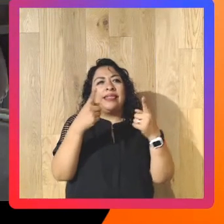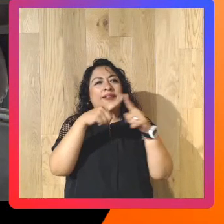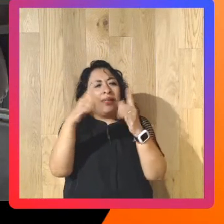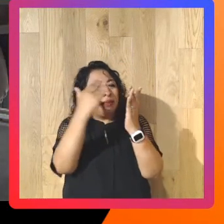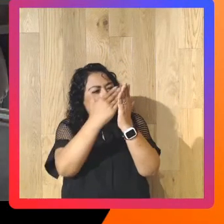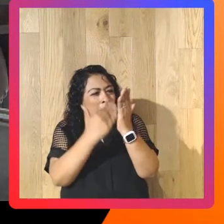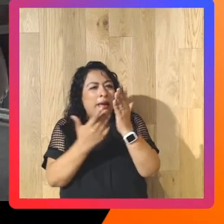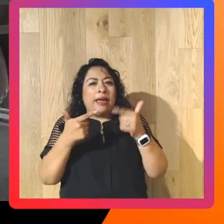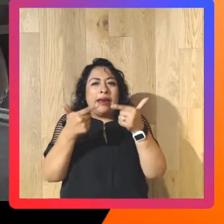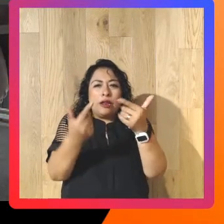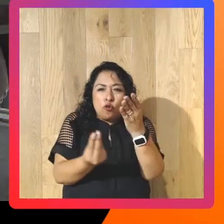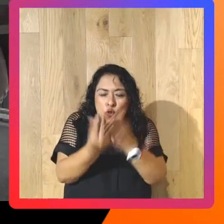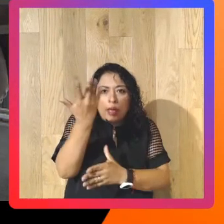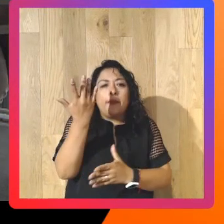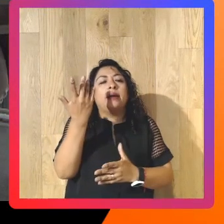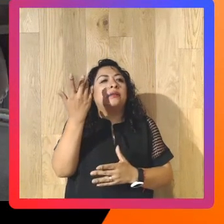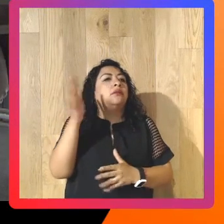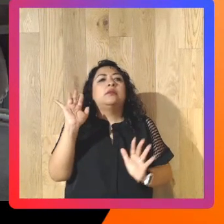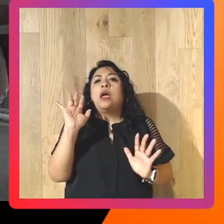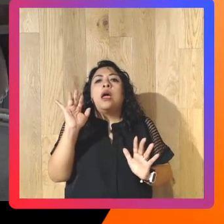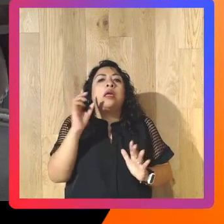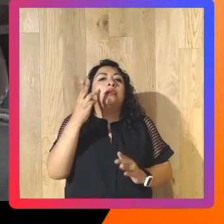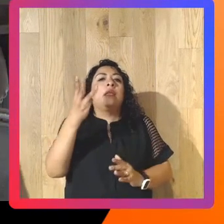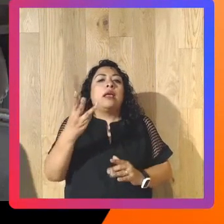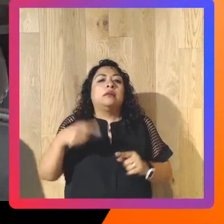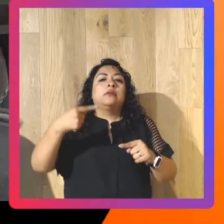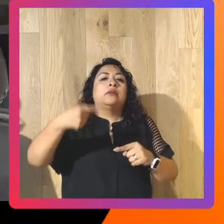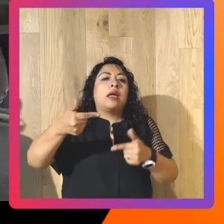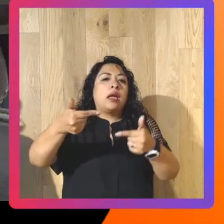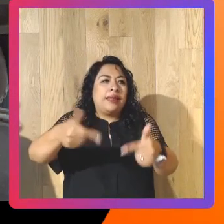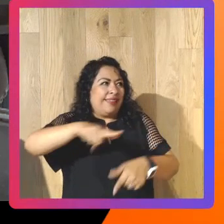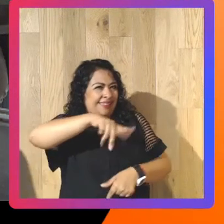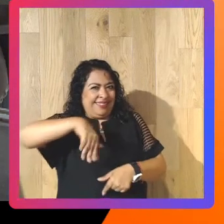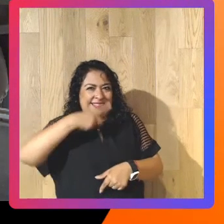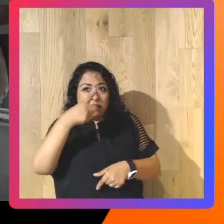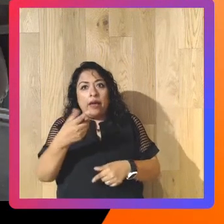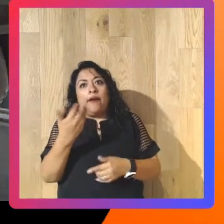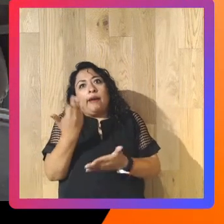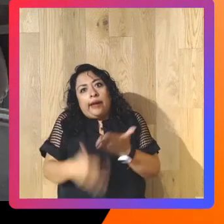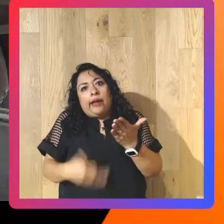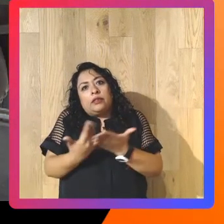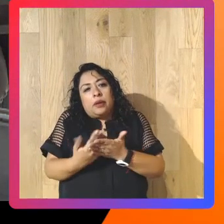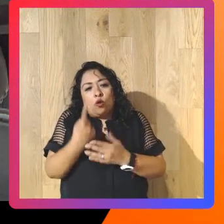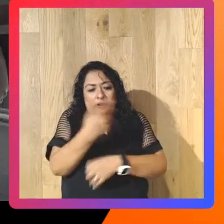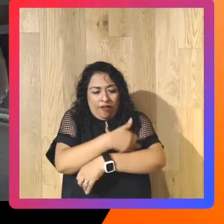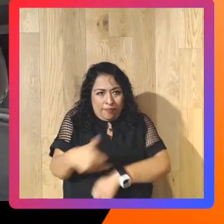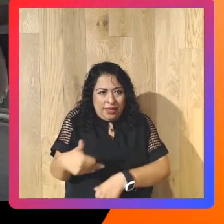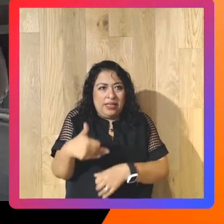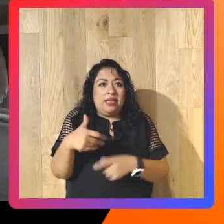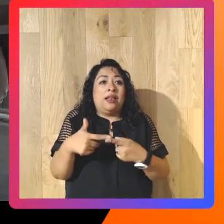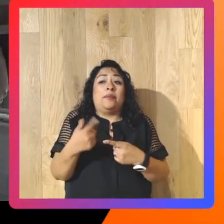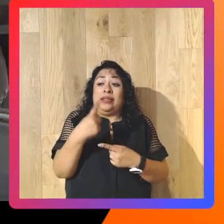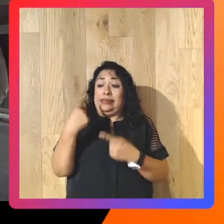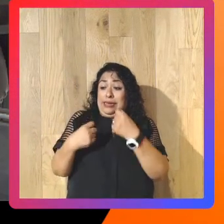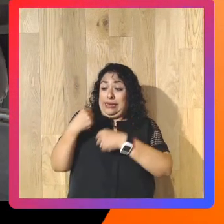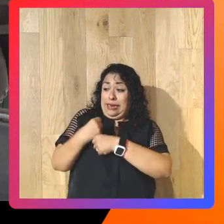esas nuevas generaciones, que ya no pasen 3 generaciones como nos platicaban ahorita, que una familia hace 100